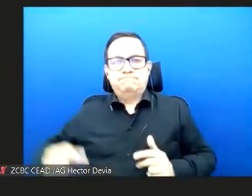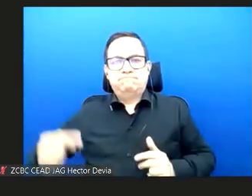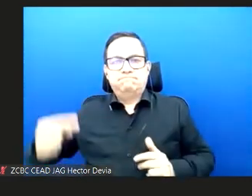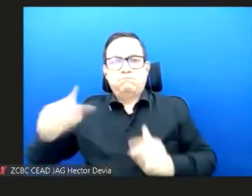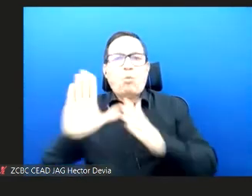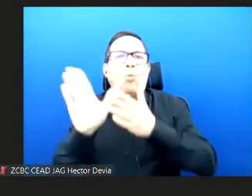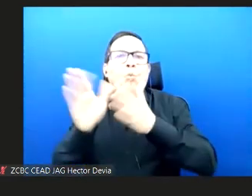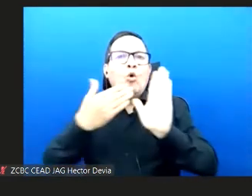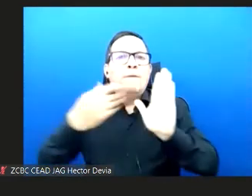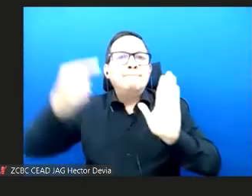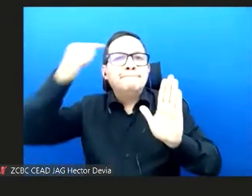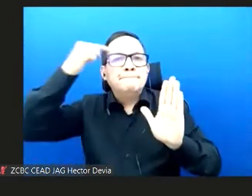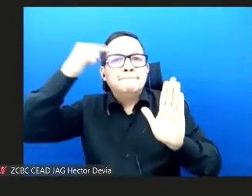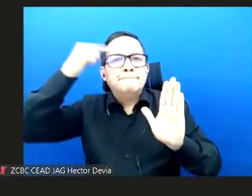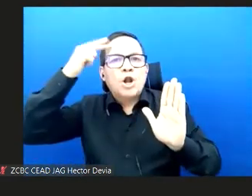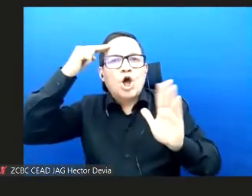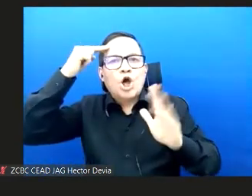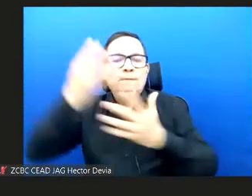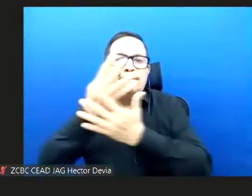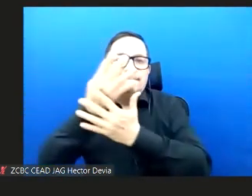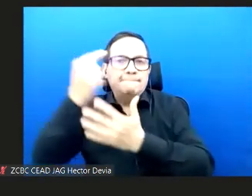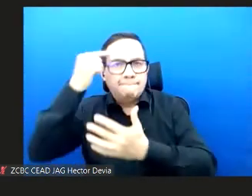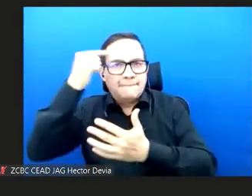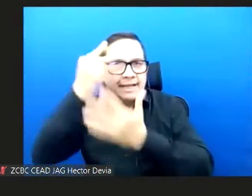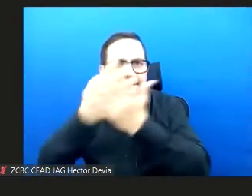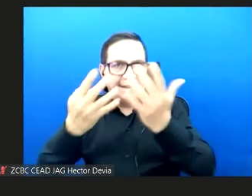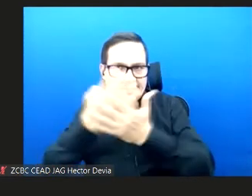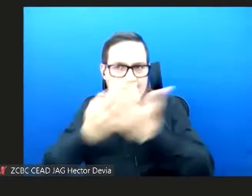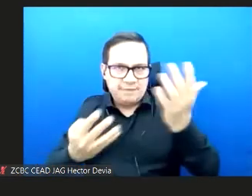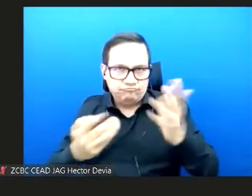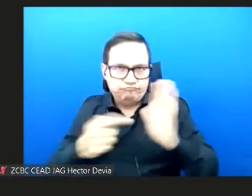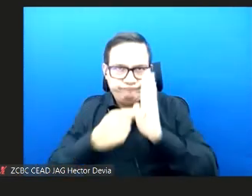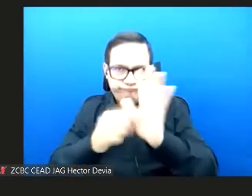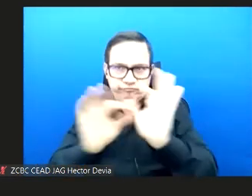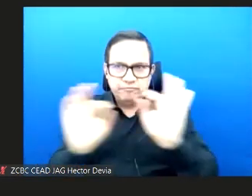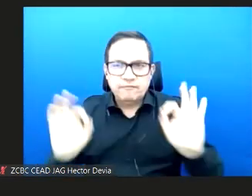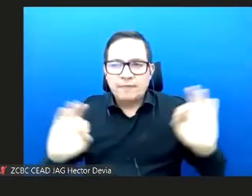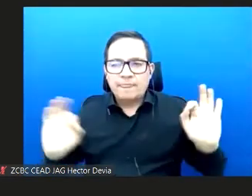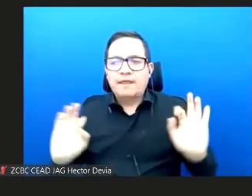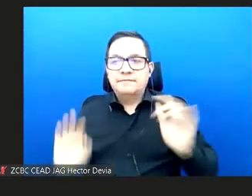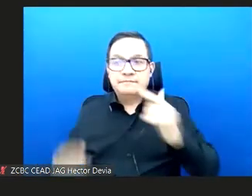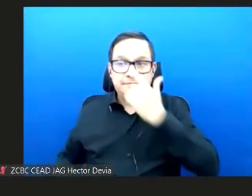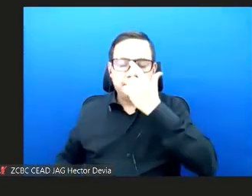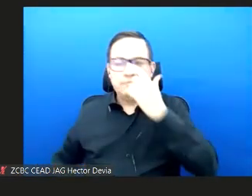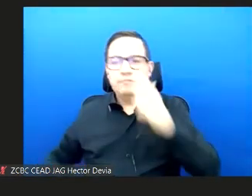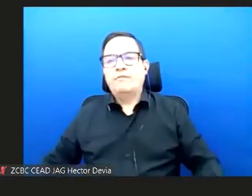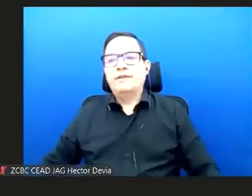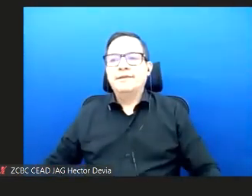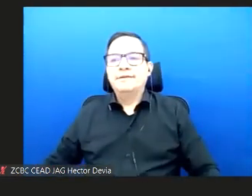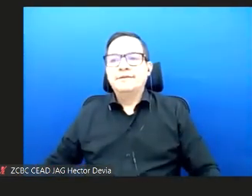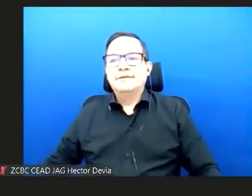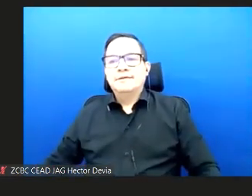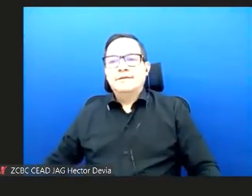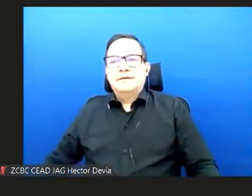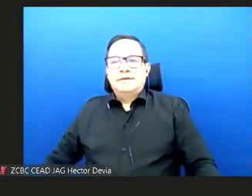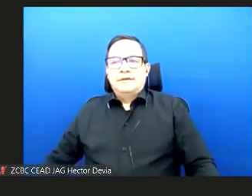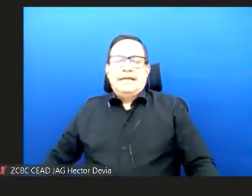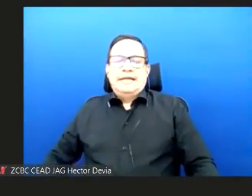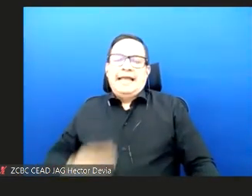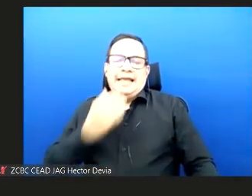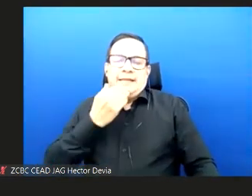lógico-matemático. Vamos a hacer de cuenta que no vamos nada. Es decir, que yo estoy con este ejercicio la primera